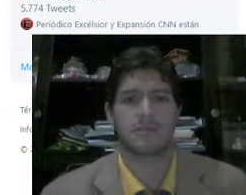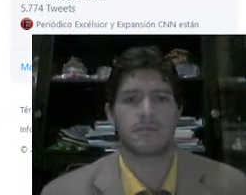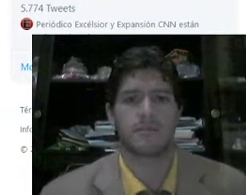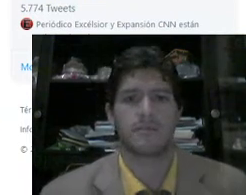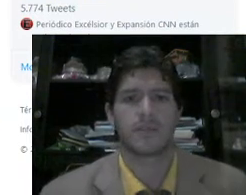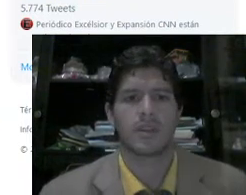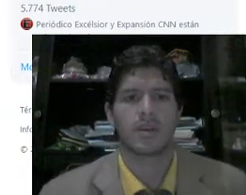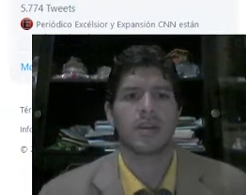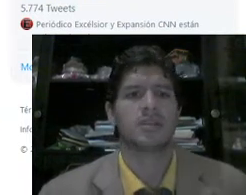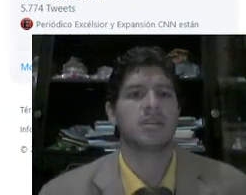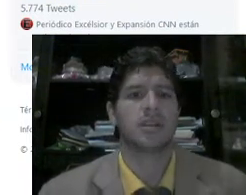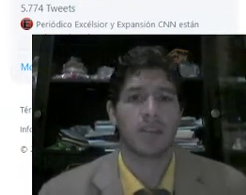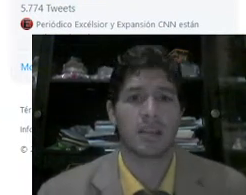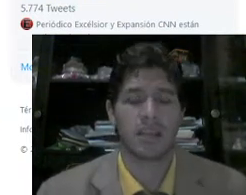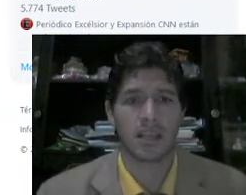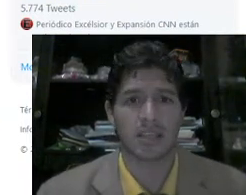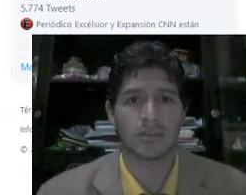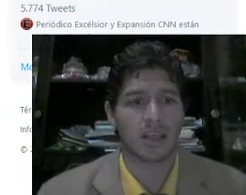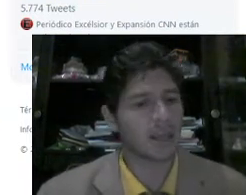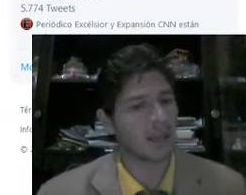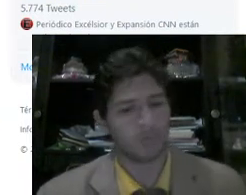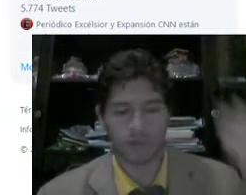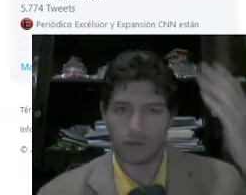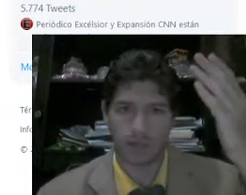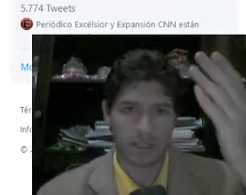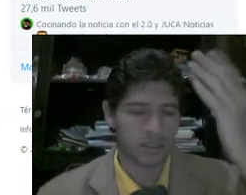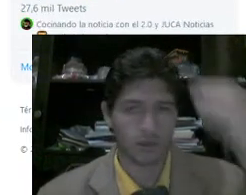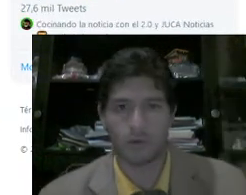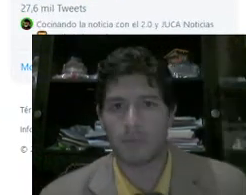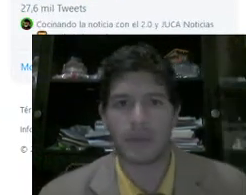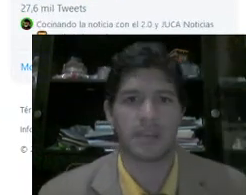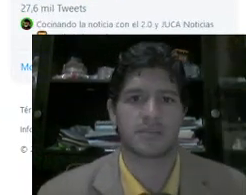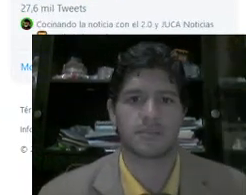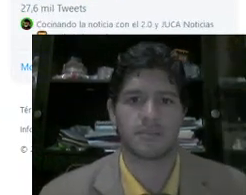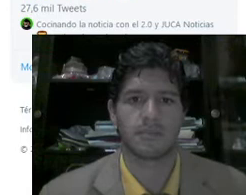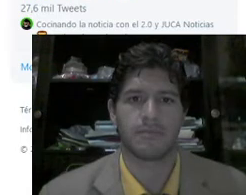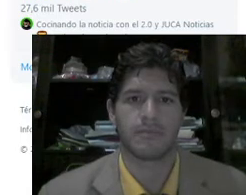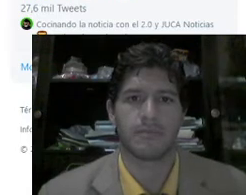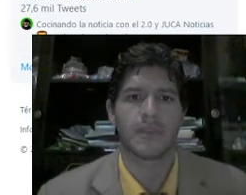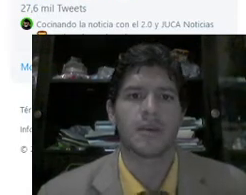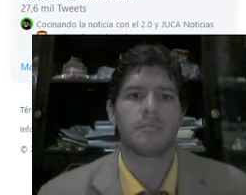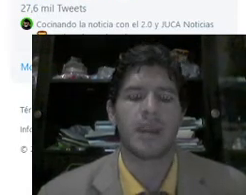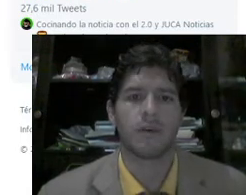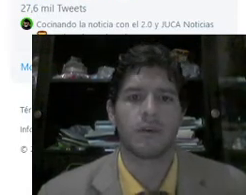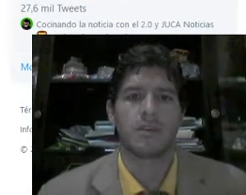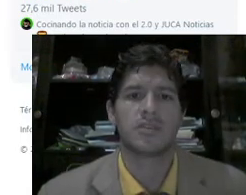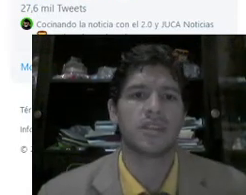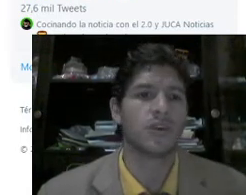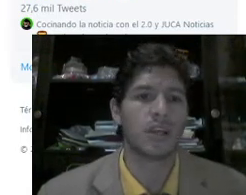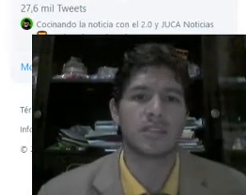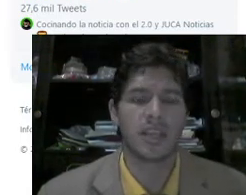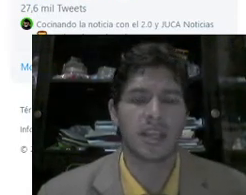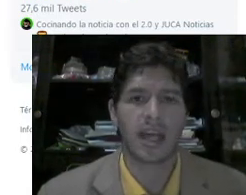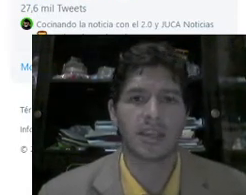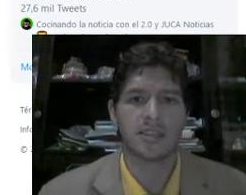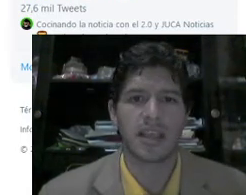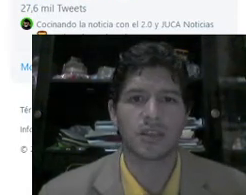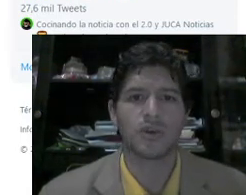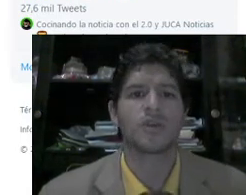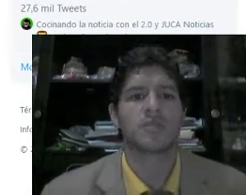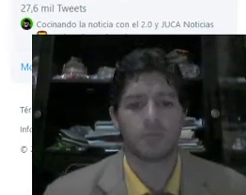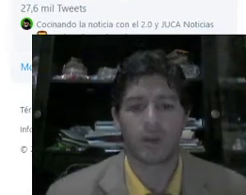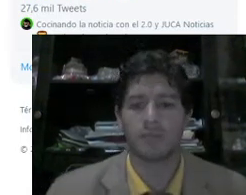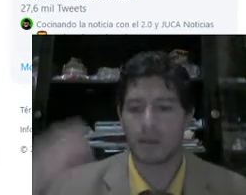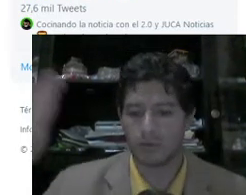Pérez. Y si desea, tiene que hacer una queja, pues sobre el señor Juan Pérez. Pero si no les quiere dar este